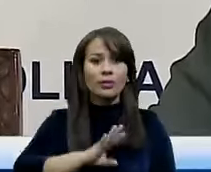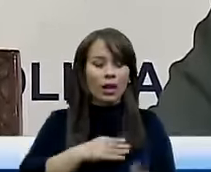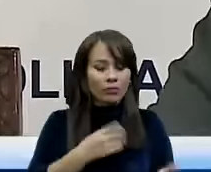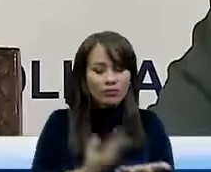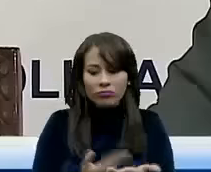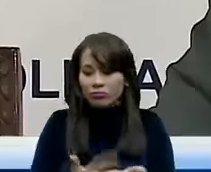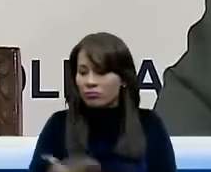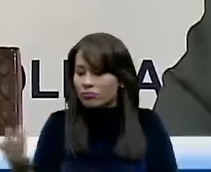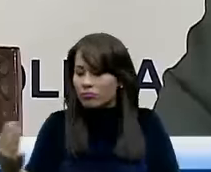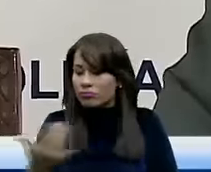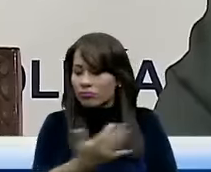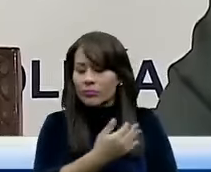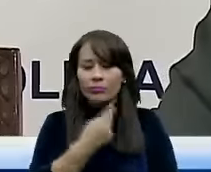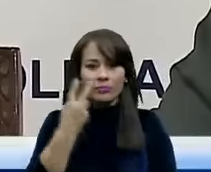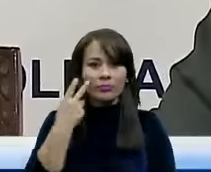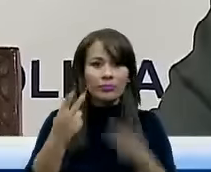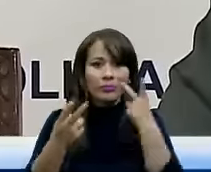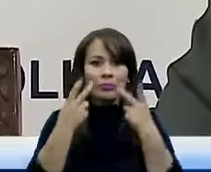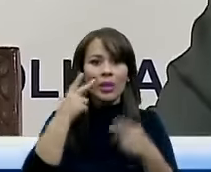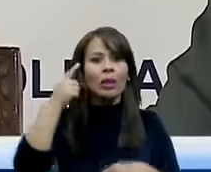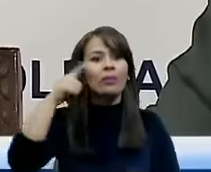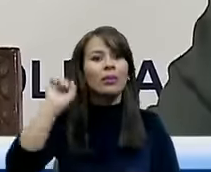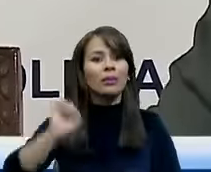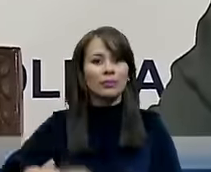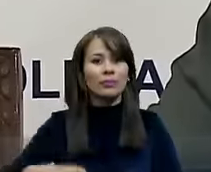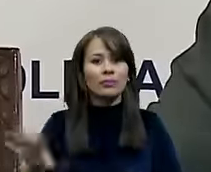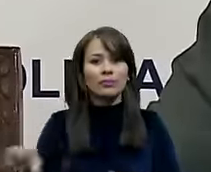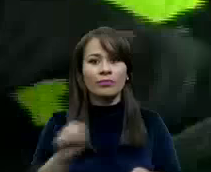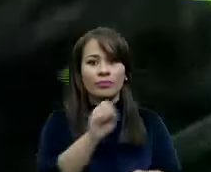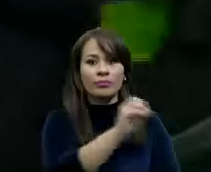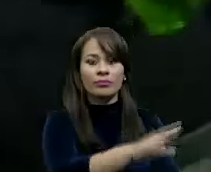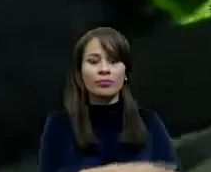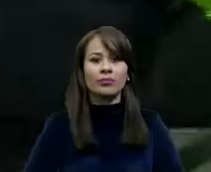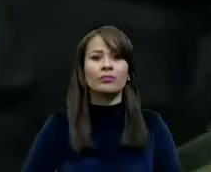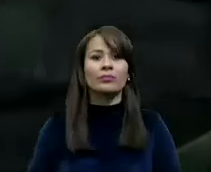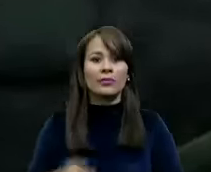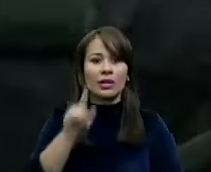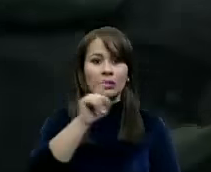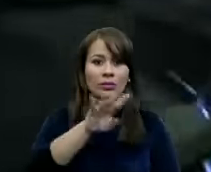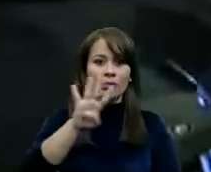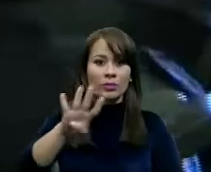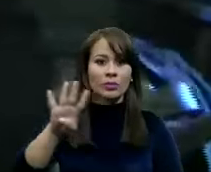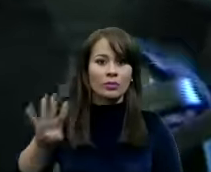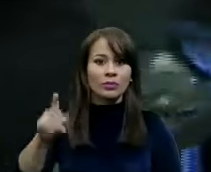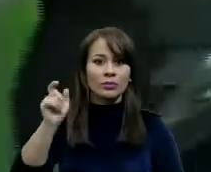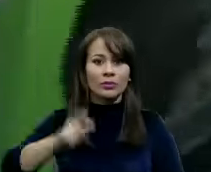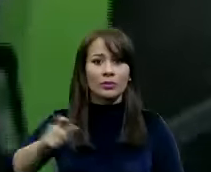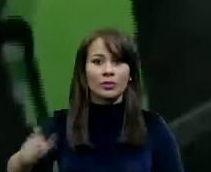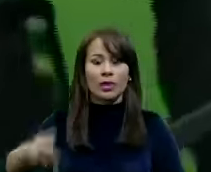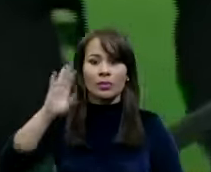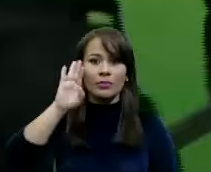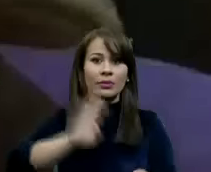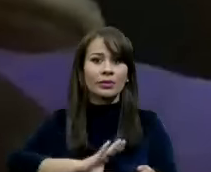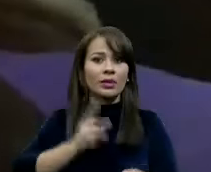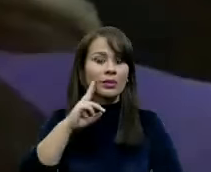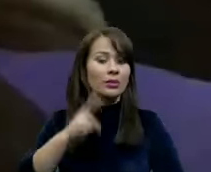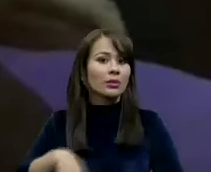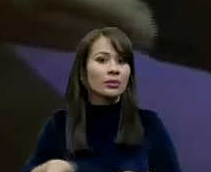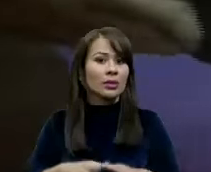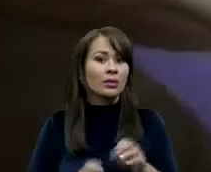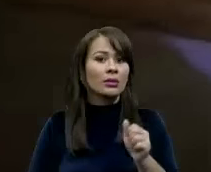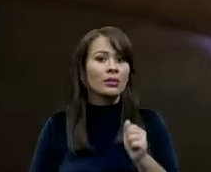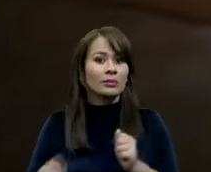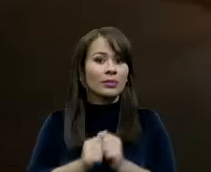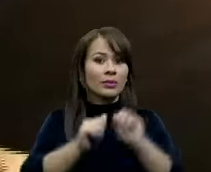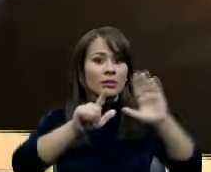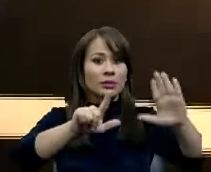ya dando seguimiento para poder inmediatamente intervenir. 144 efectivos de la Policía Nacional, en compañía